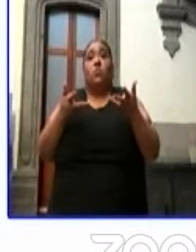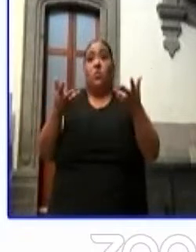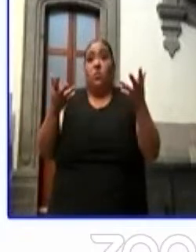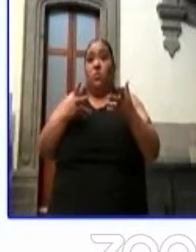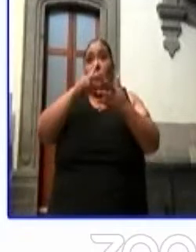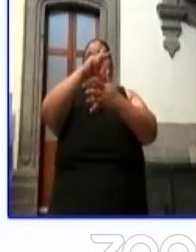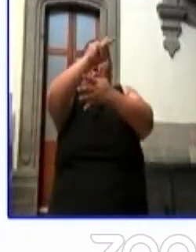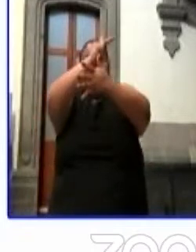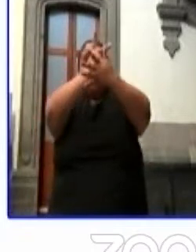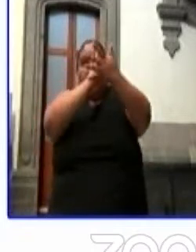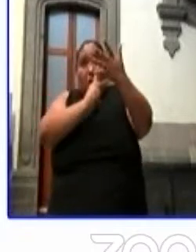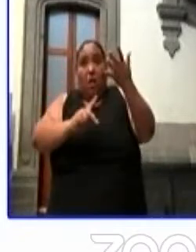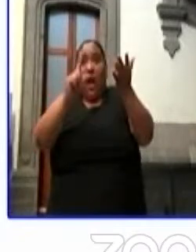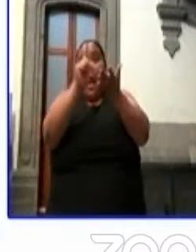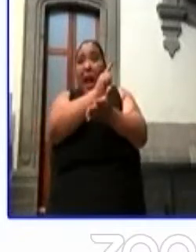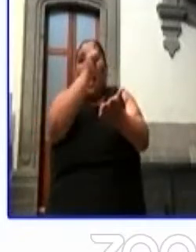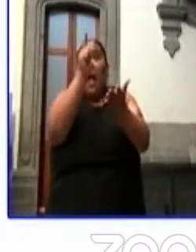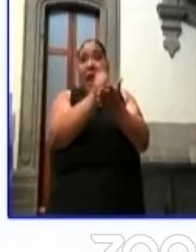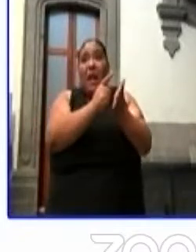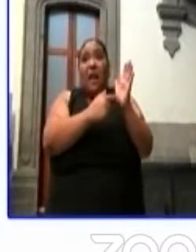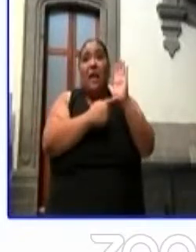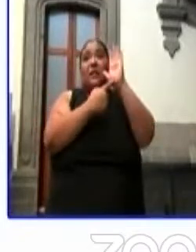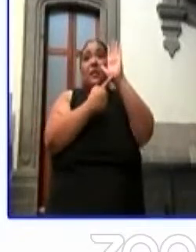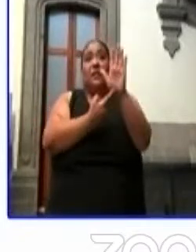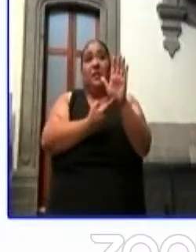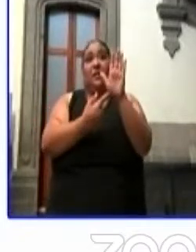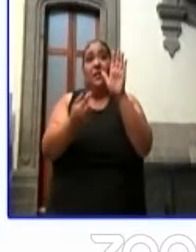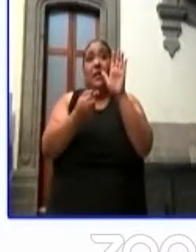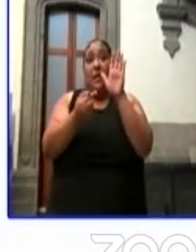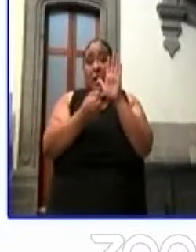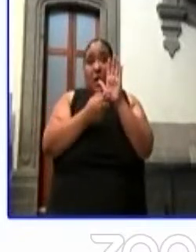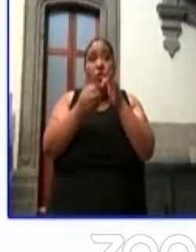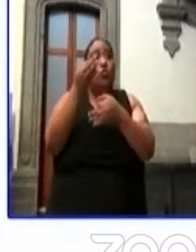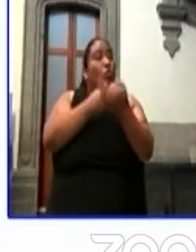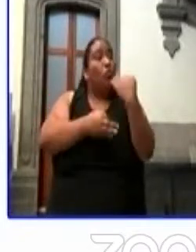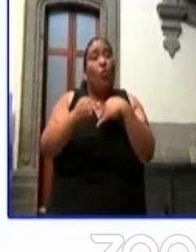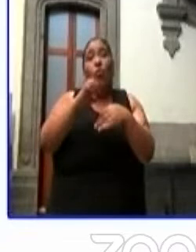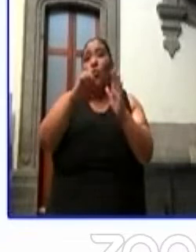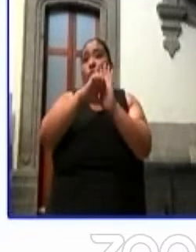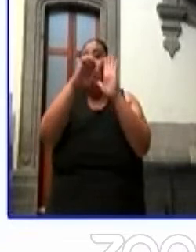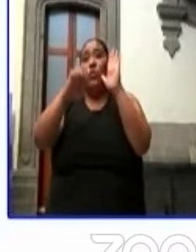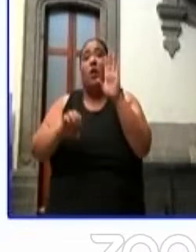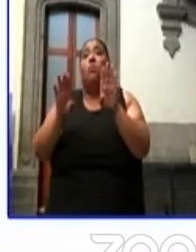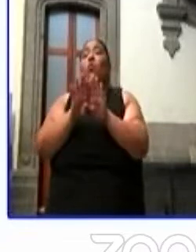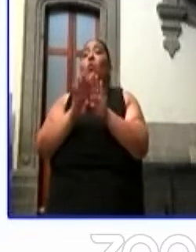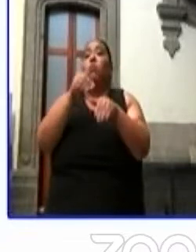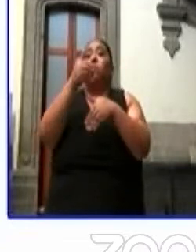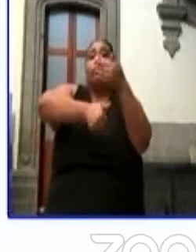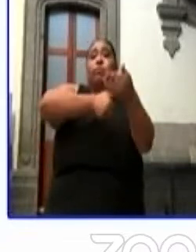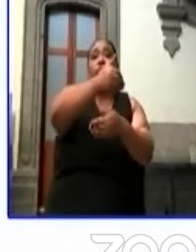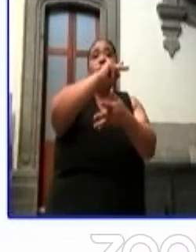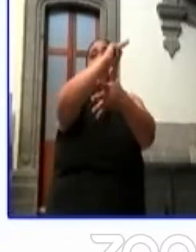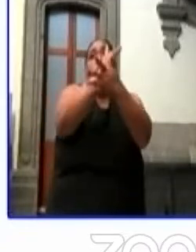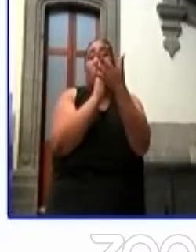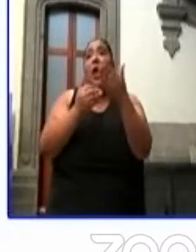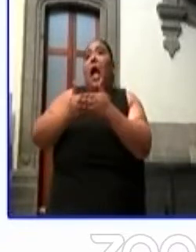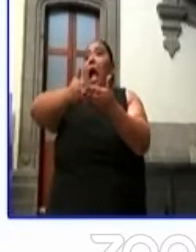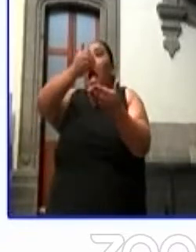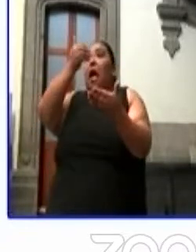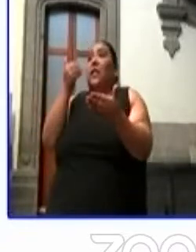planeación y los ejemplos de cómo se han hecho estos planes y programas en otros momentos y en